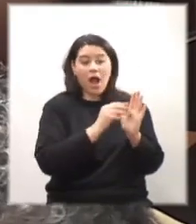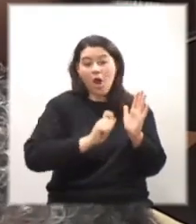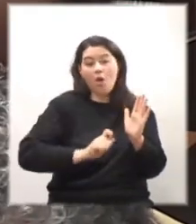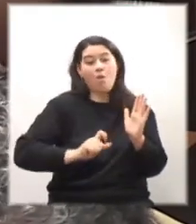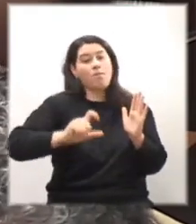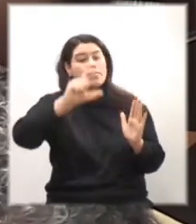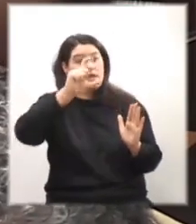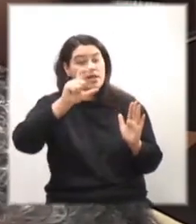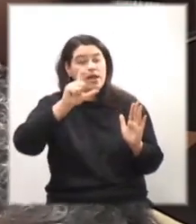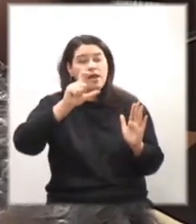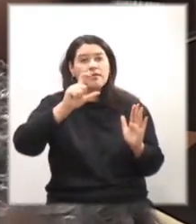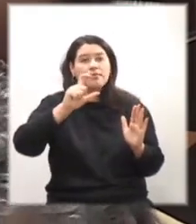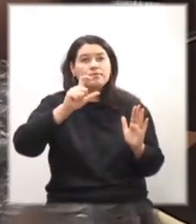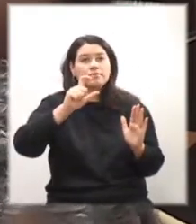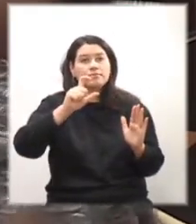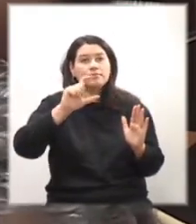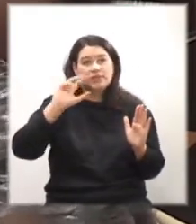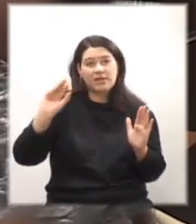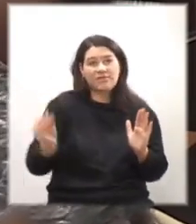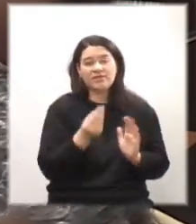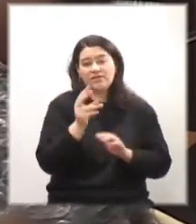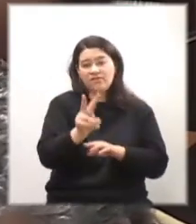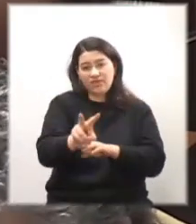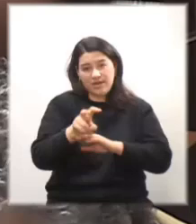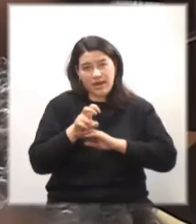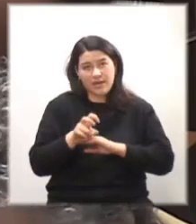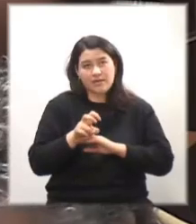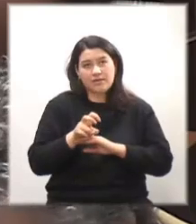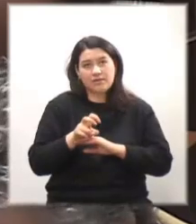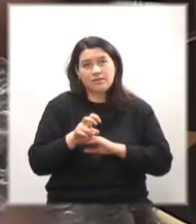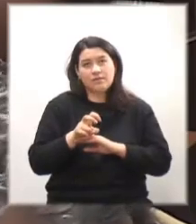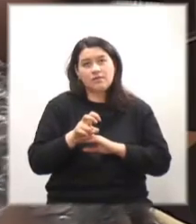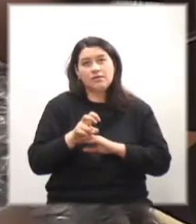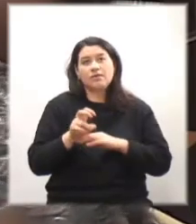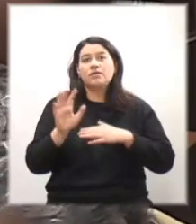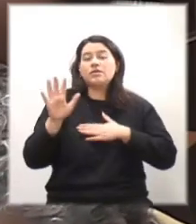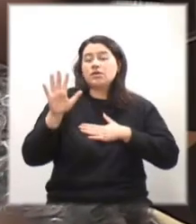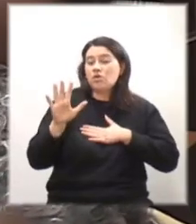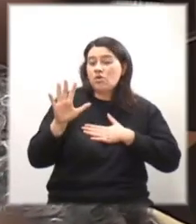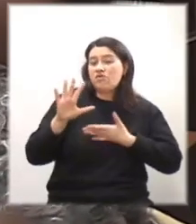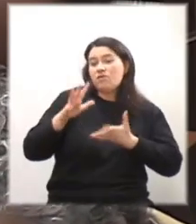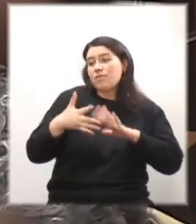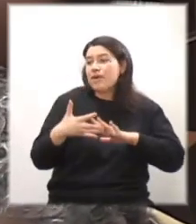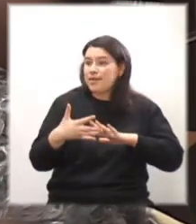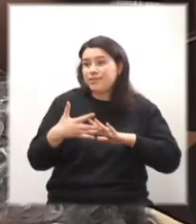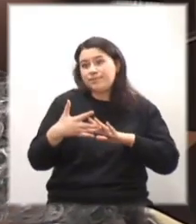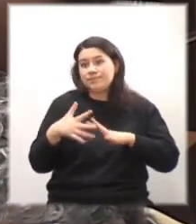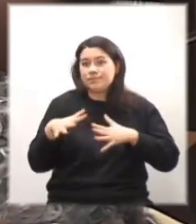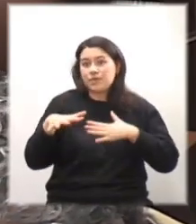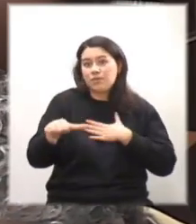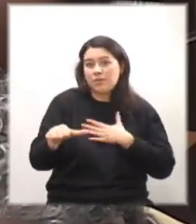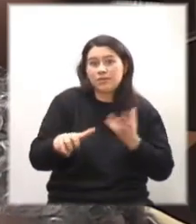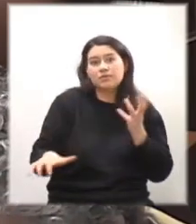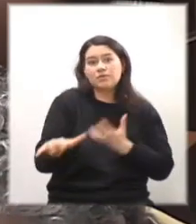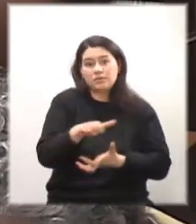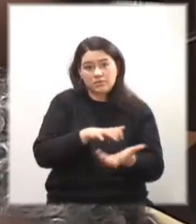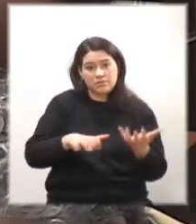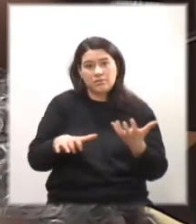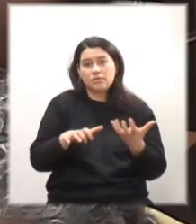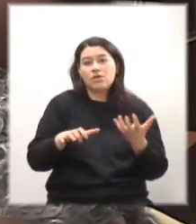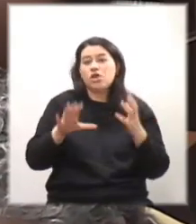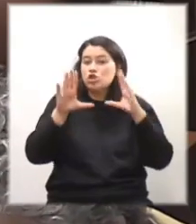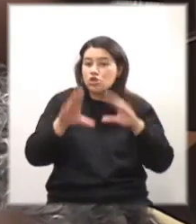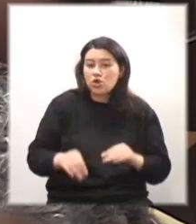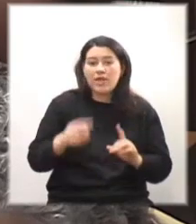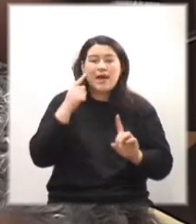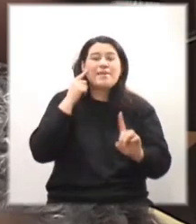aumentaría notoriamente el déficit fiscal observado y se comprometería en forma significativa el cumplimiento de todas